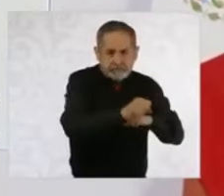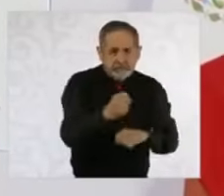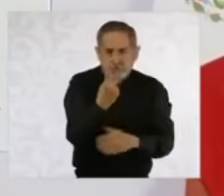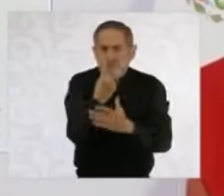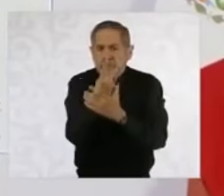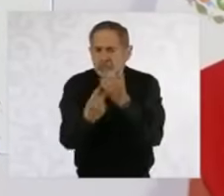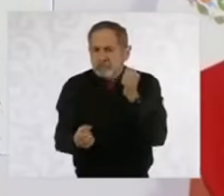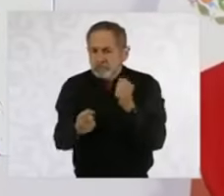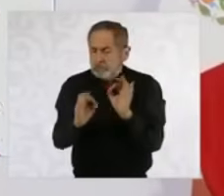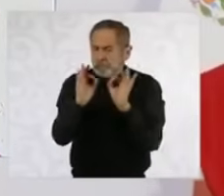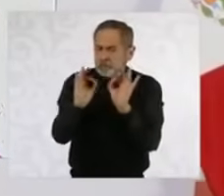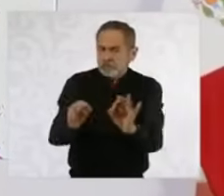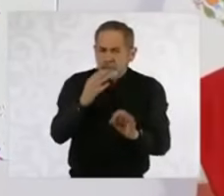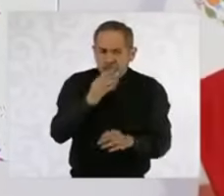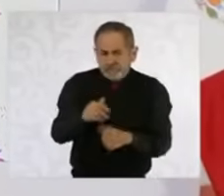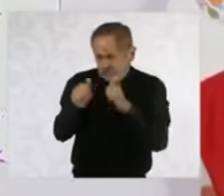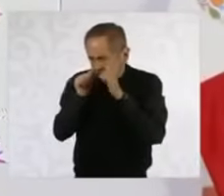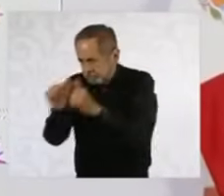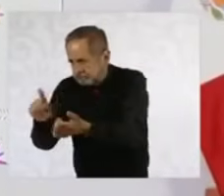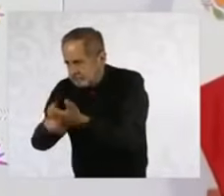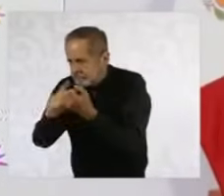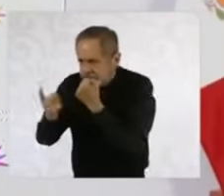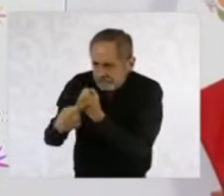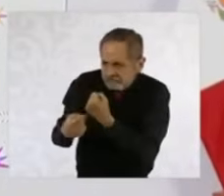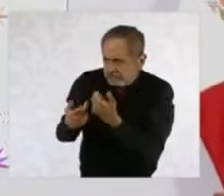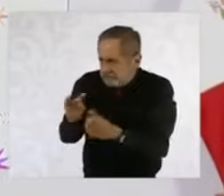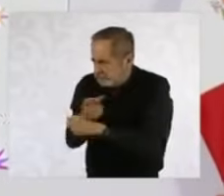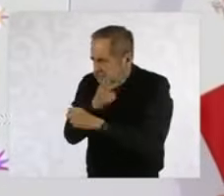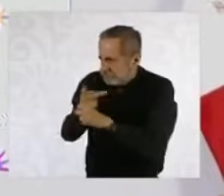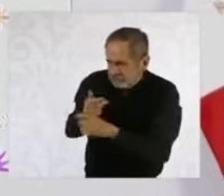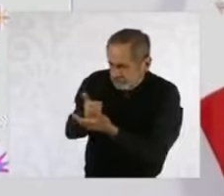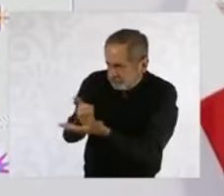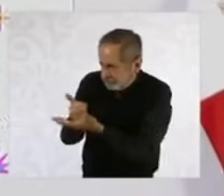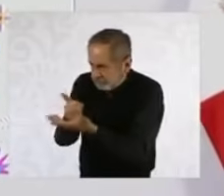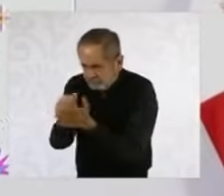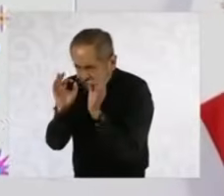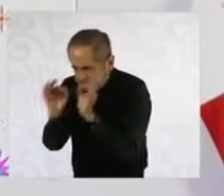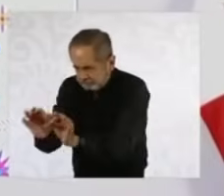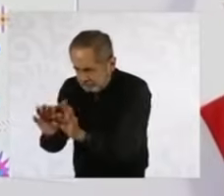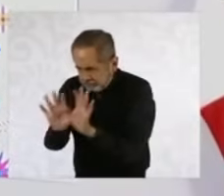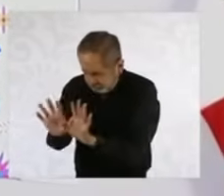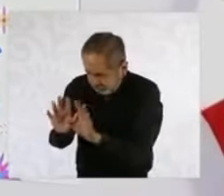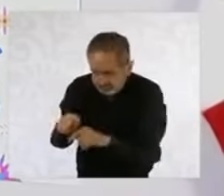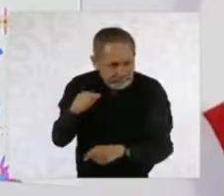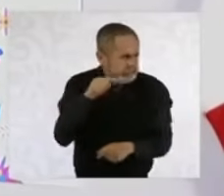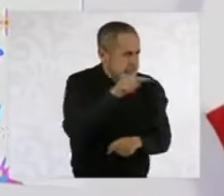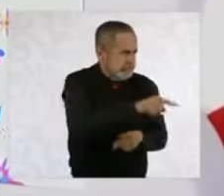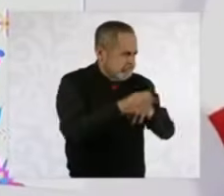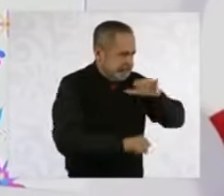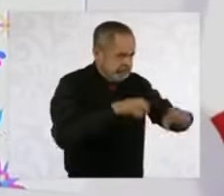partes, la atención a las causas y disminuir la impunidad.